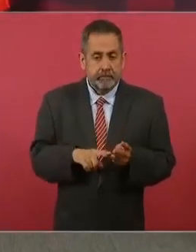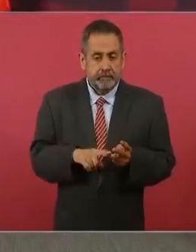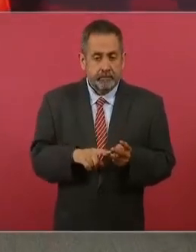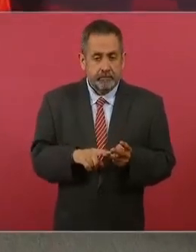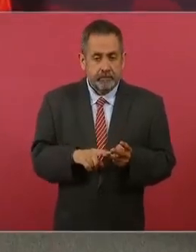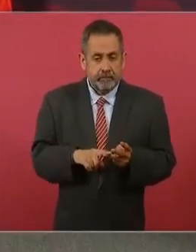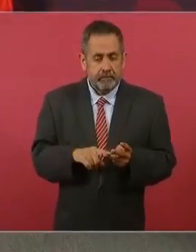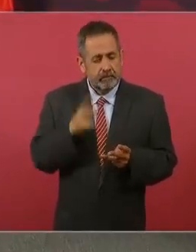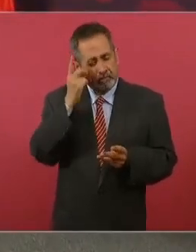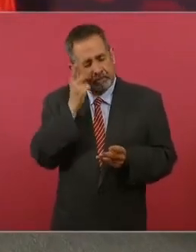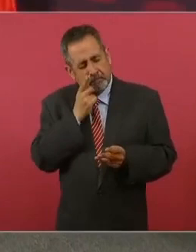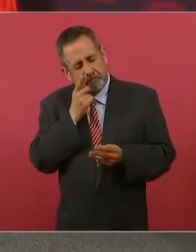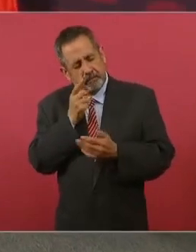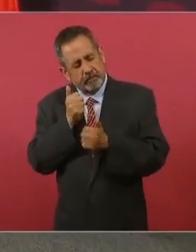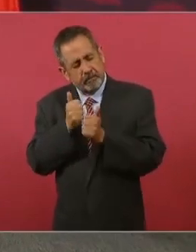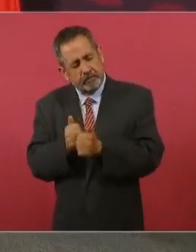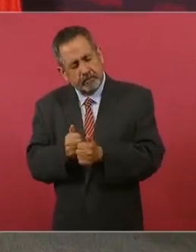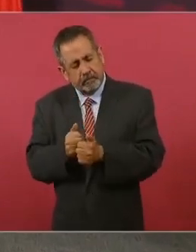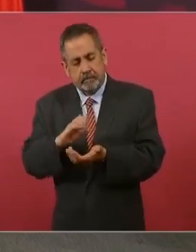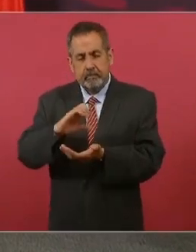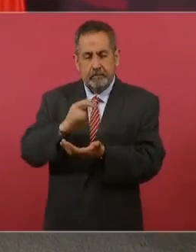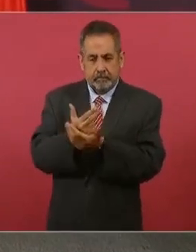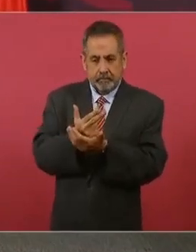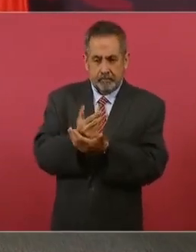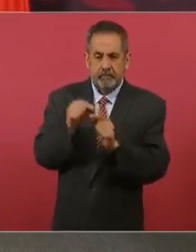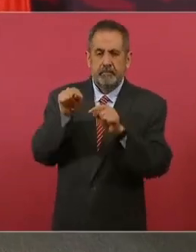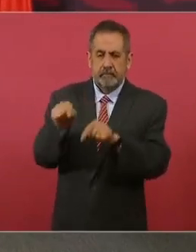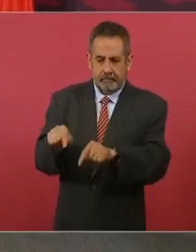y dormimos en Chetumal.